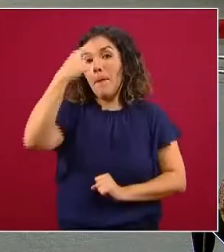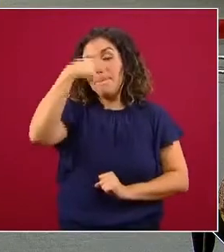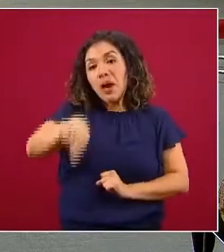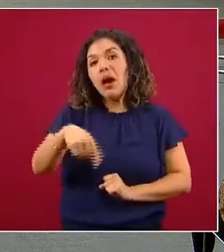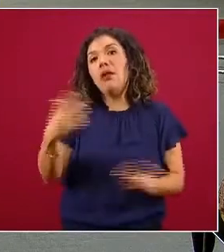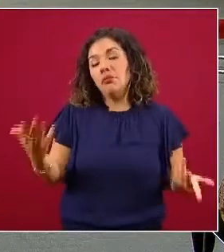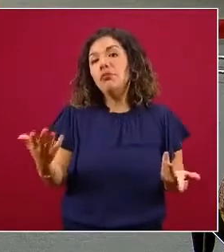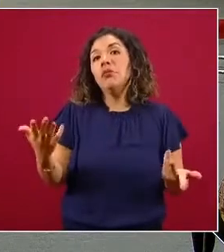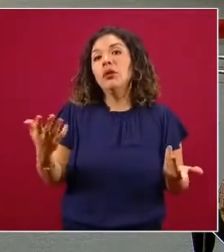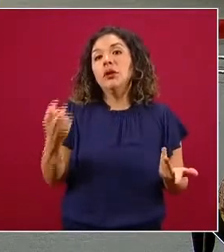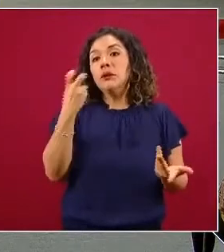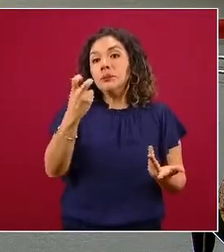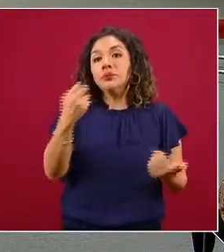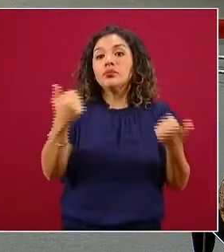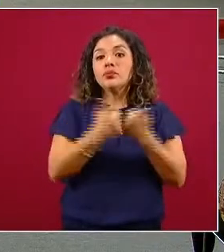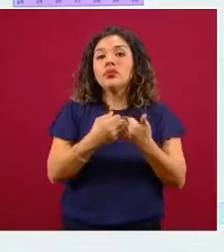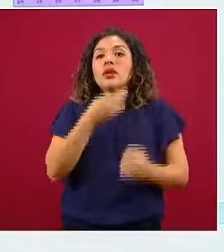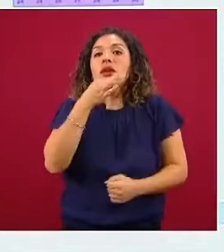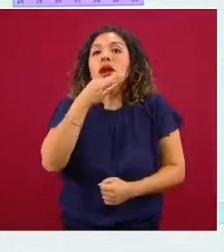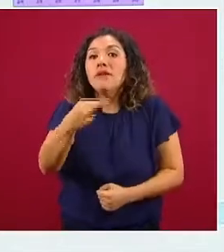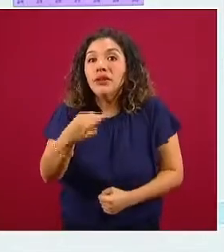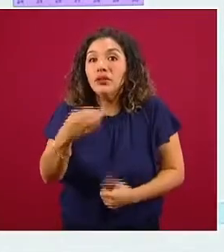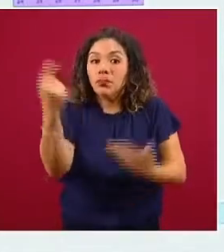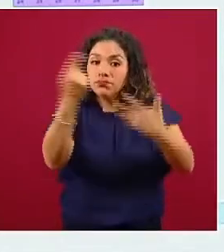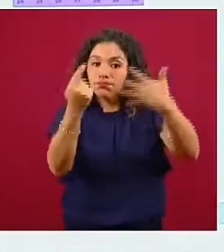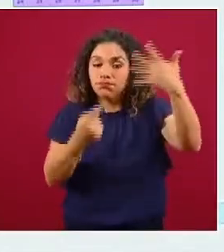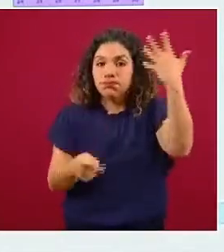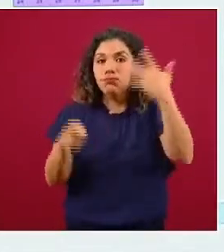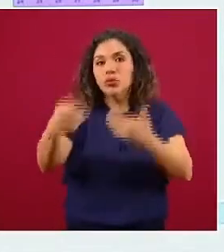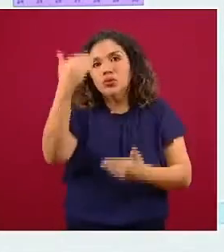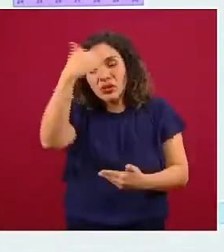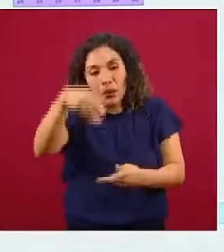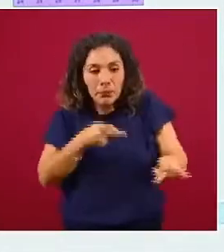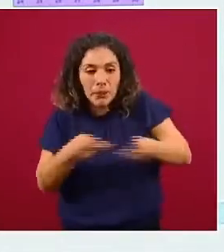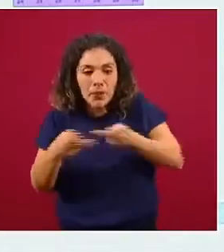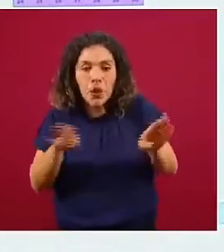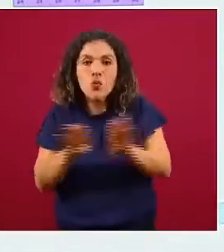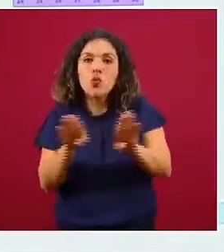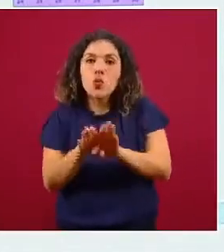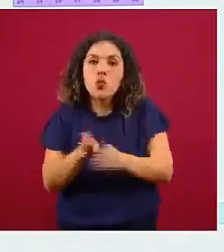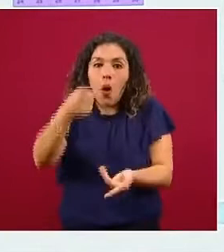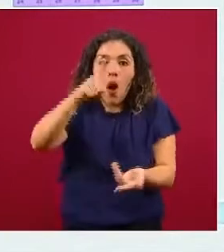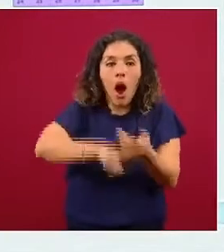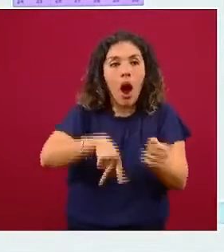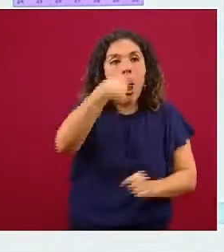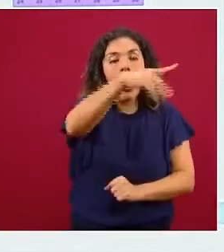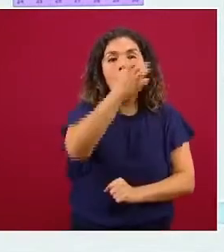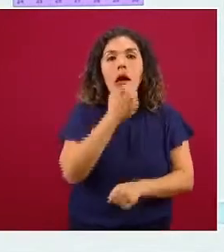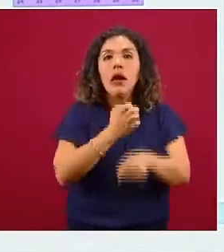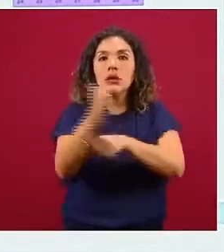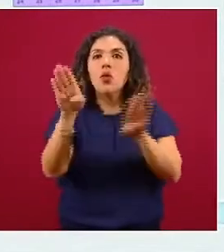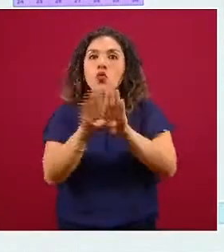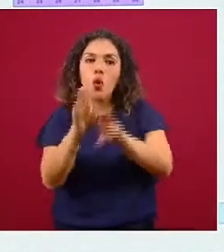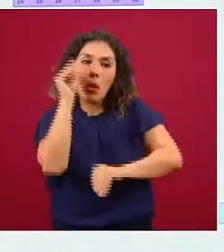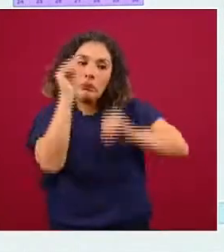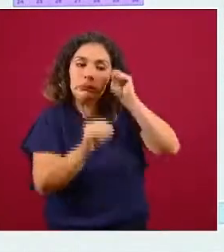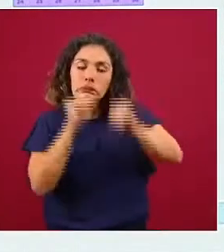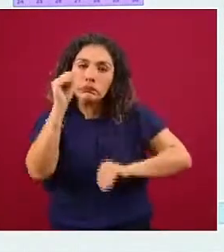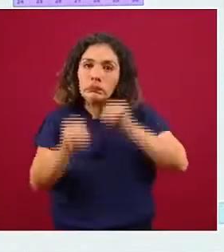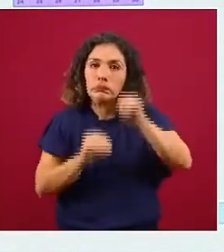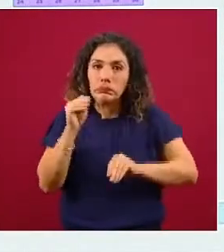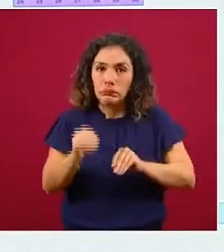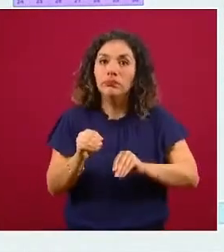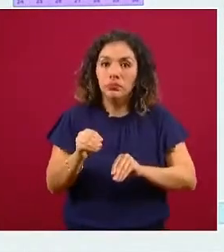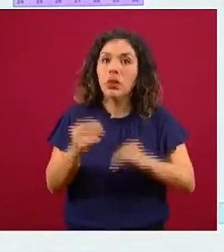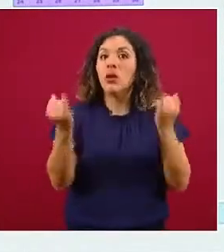que con esta guía puedan implementar acciones específicas al interior de su territorio, sobre todo